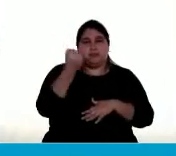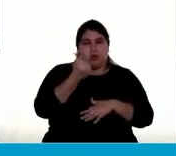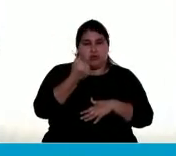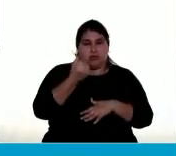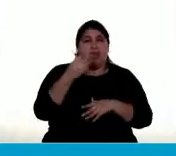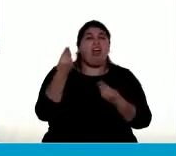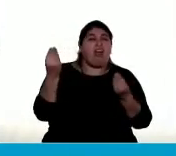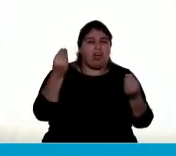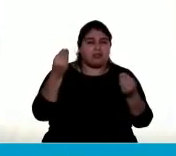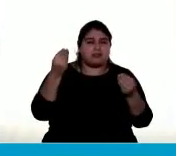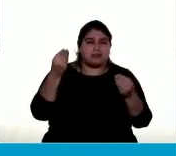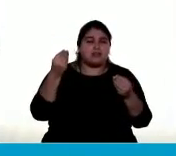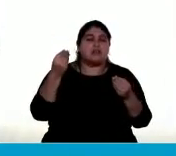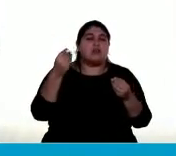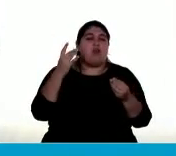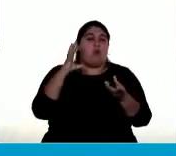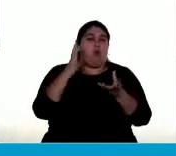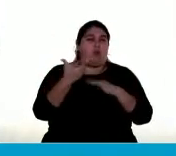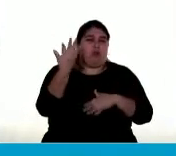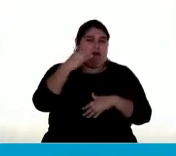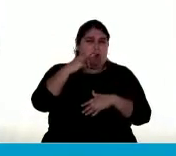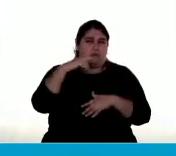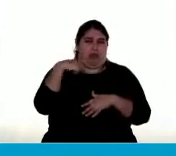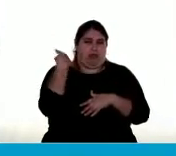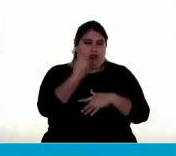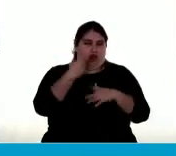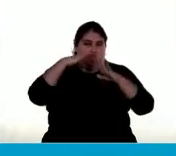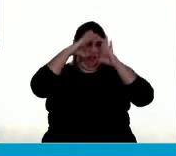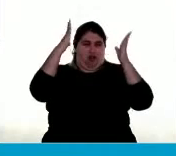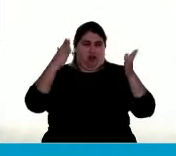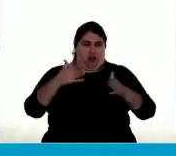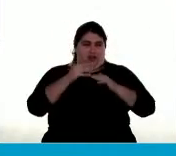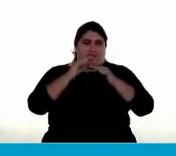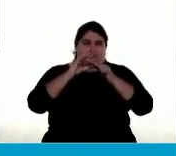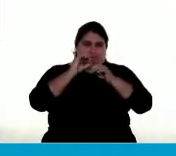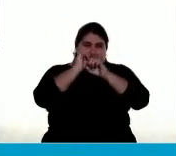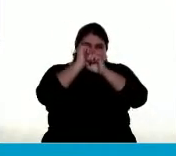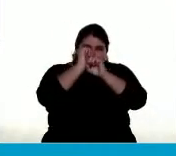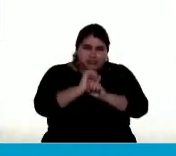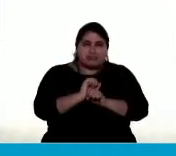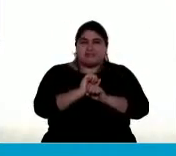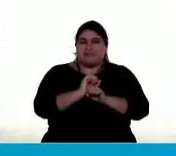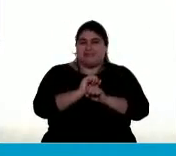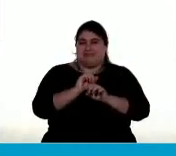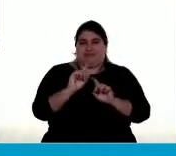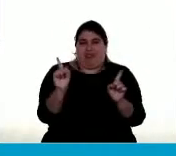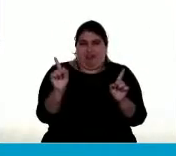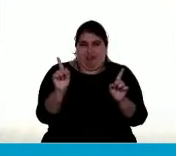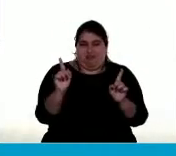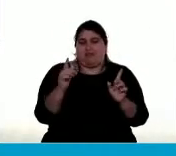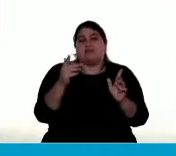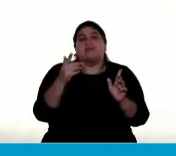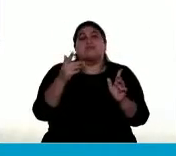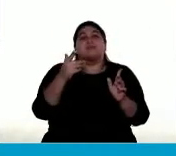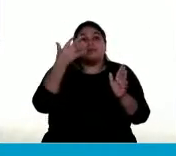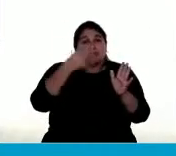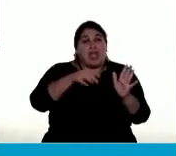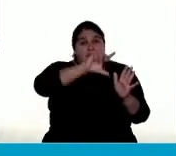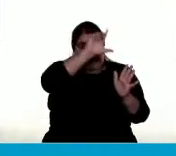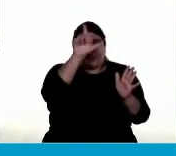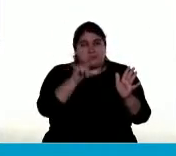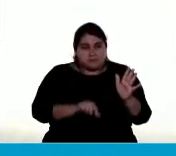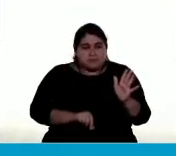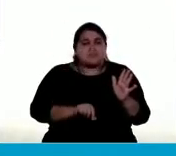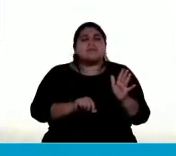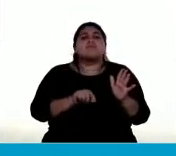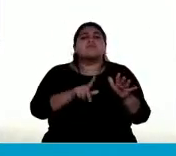puede pasar es poner en cuarentena los poderes del Estado. La República